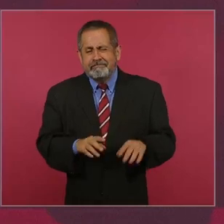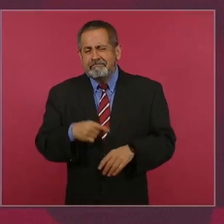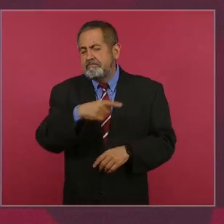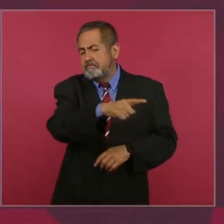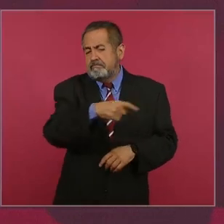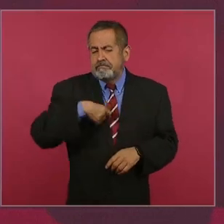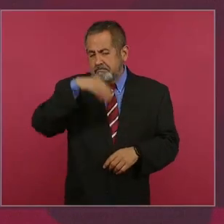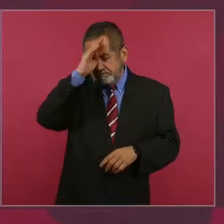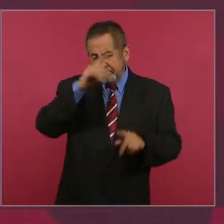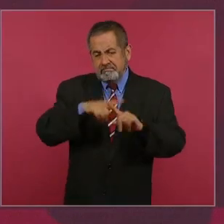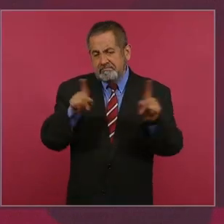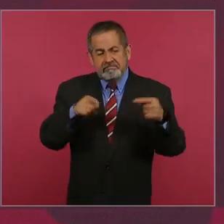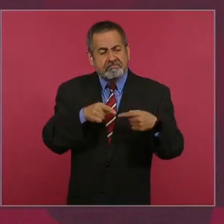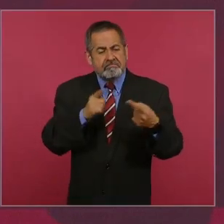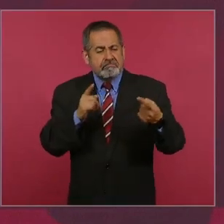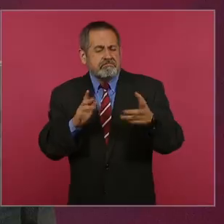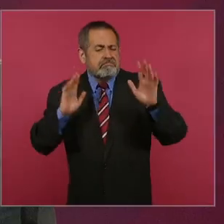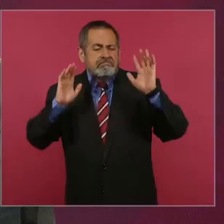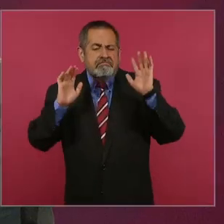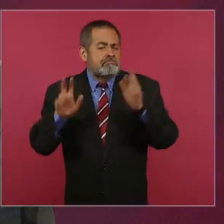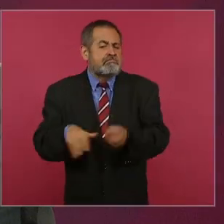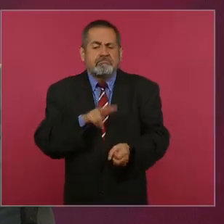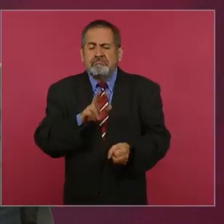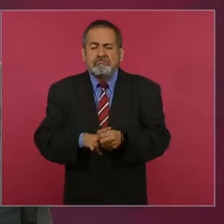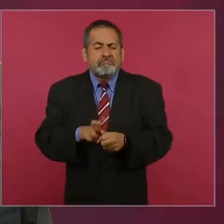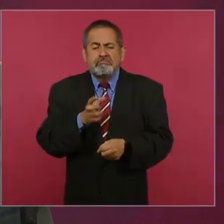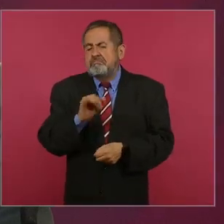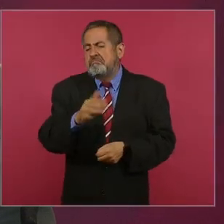es normal eso